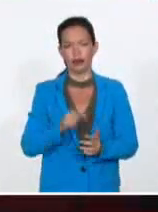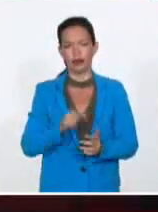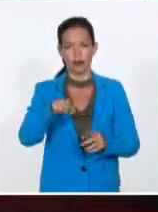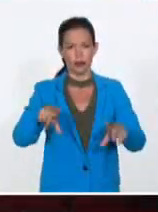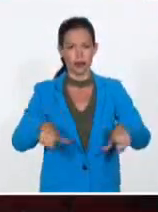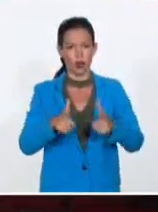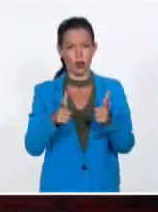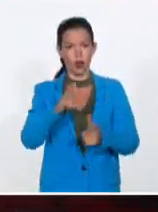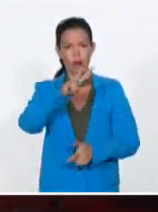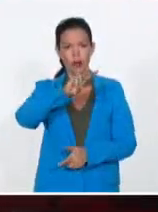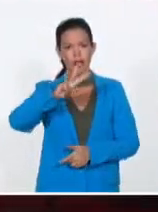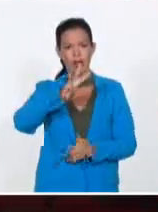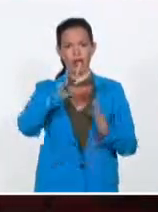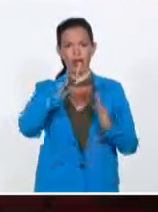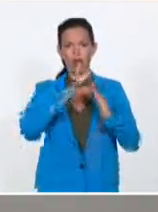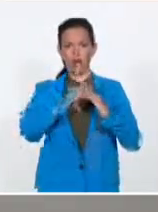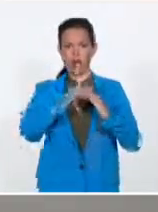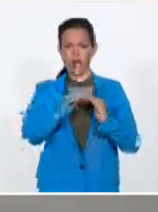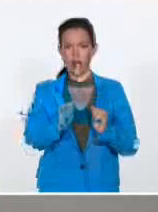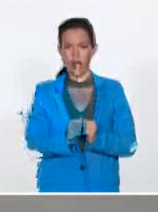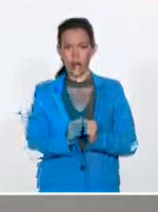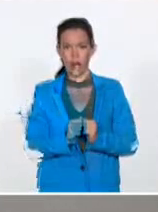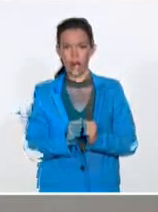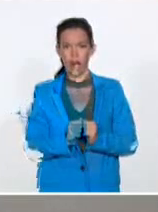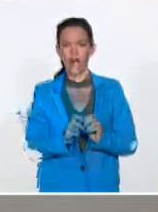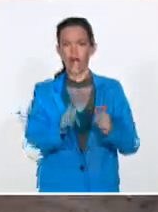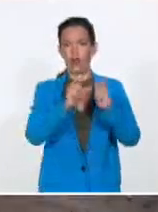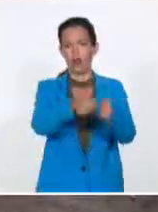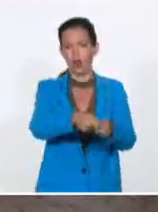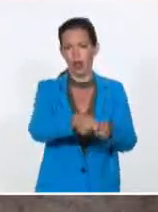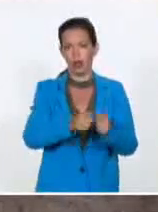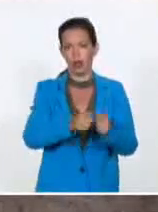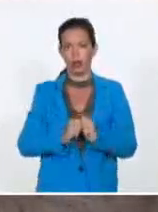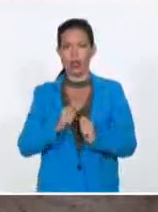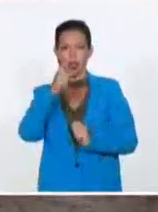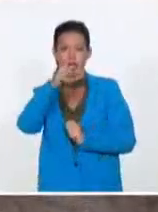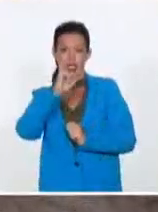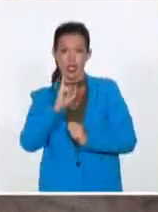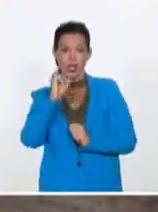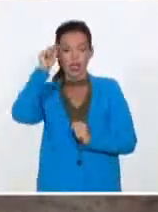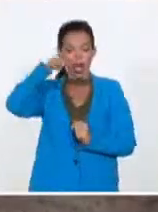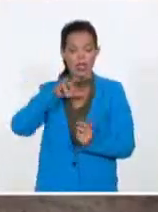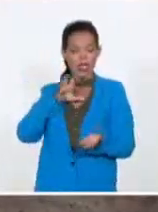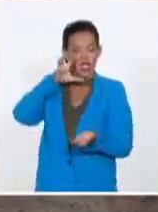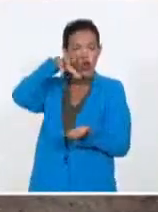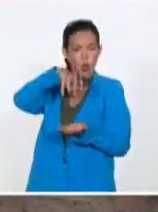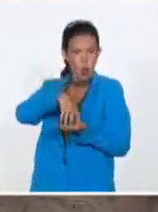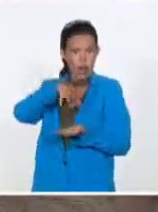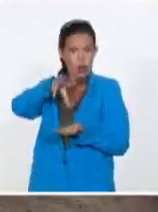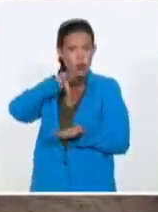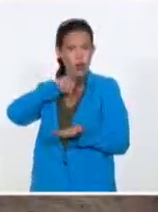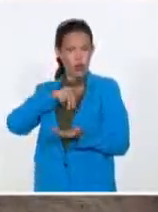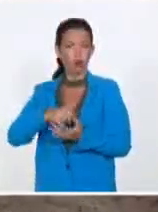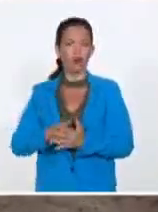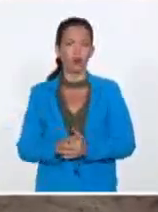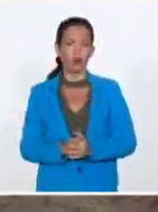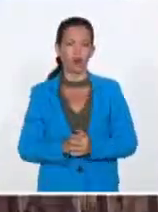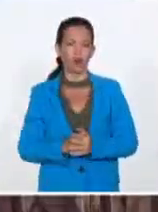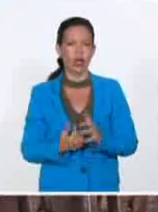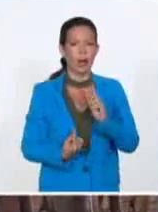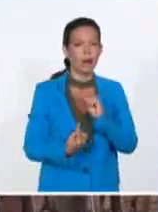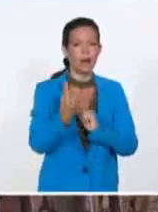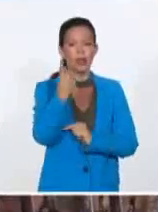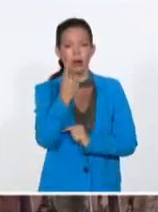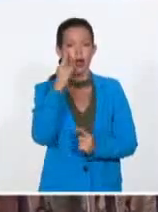ellas 16 están en este Consejo Popular, donde el principal destino de la vivienda